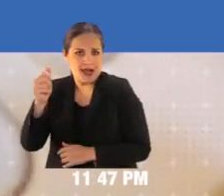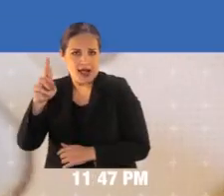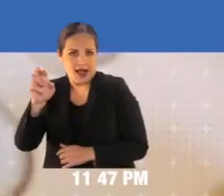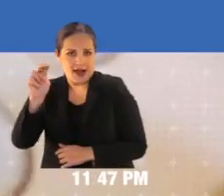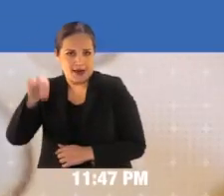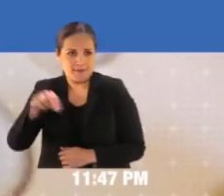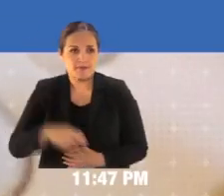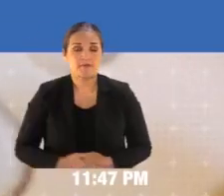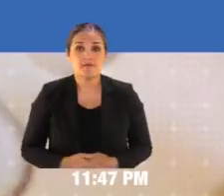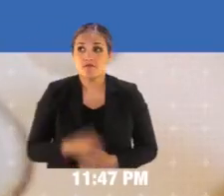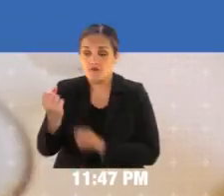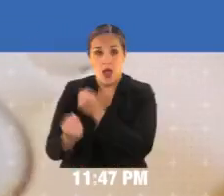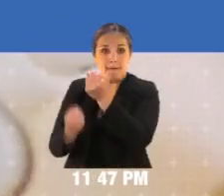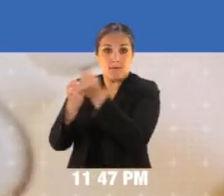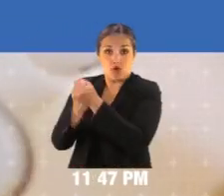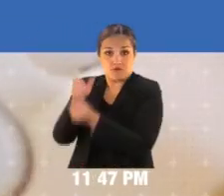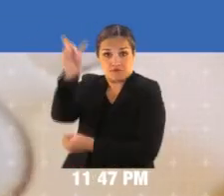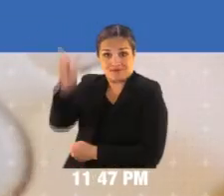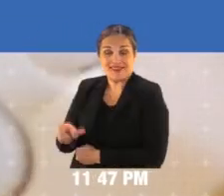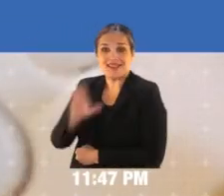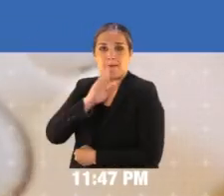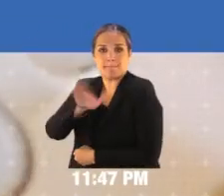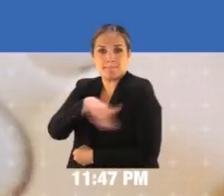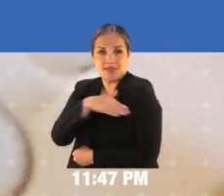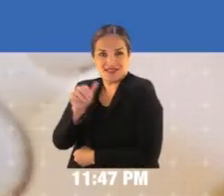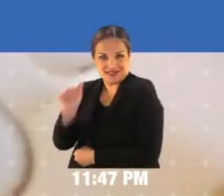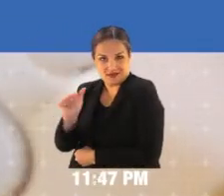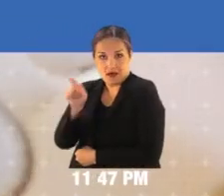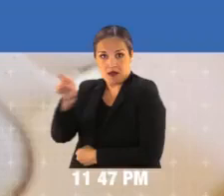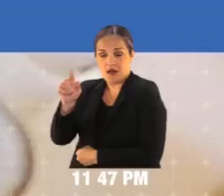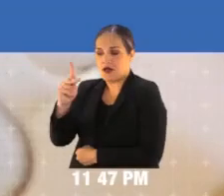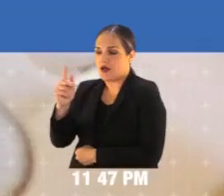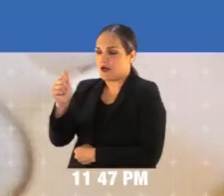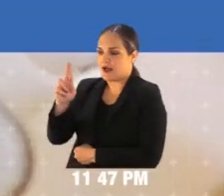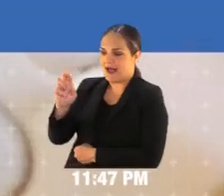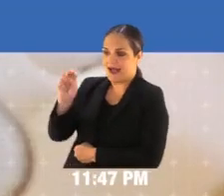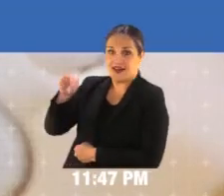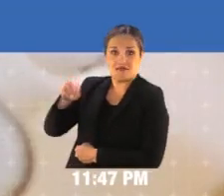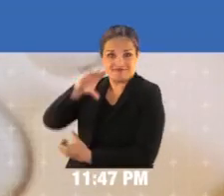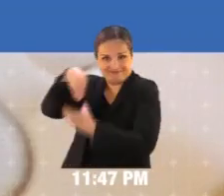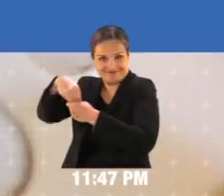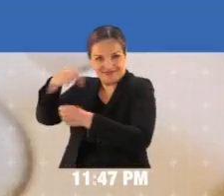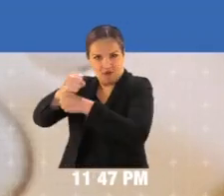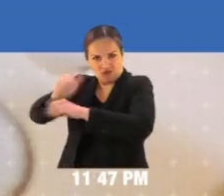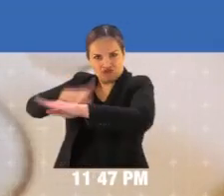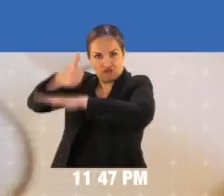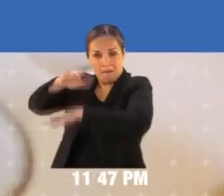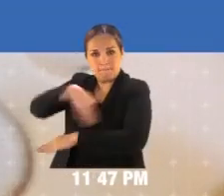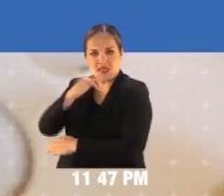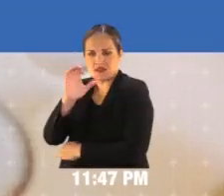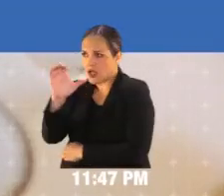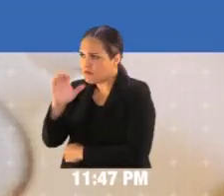Acompañamos a la ministra Karen Audiné en esta tarea de encontrar quién ha estado detrás de